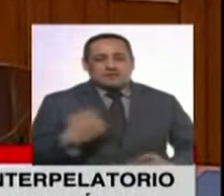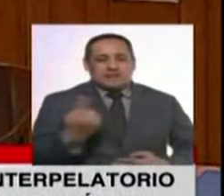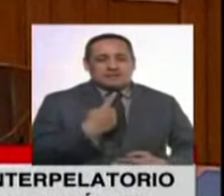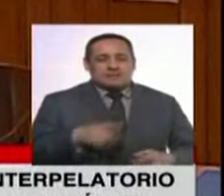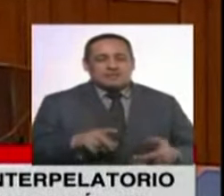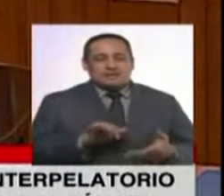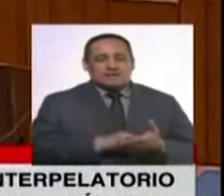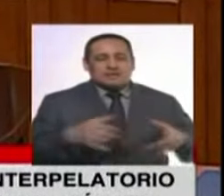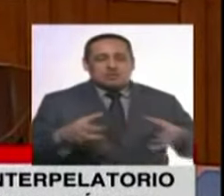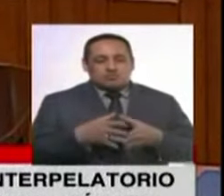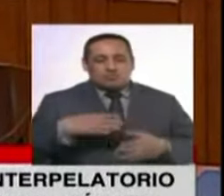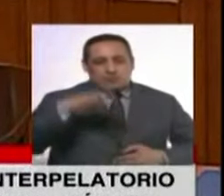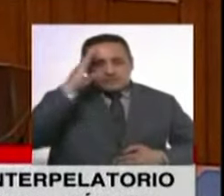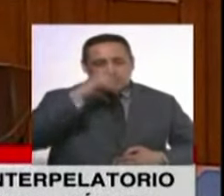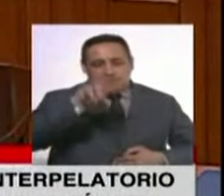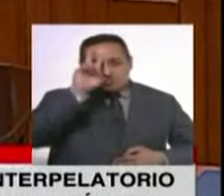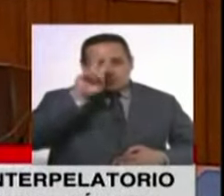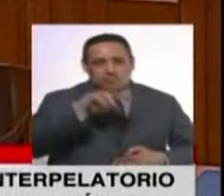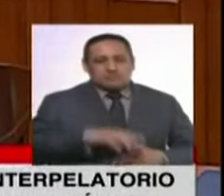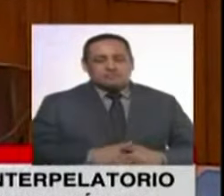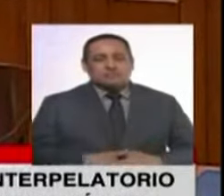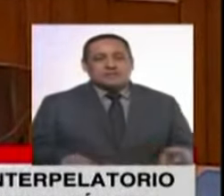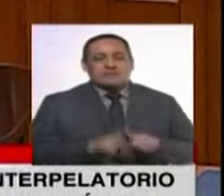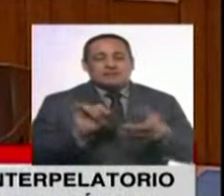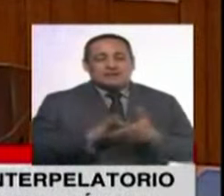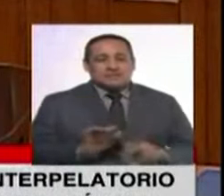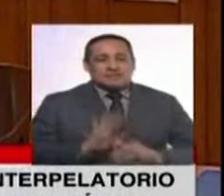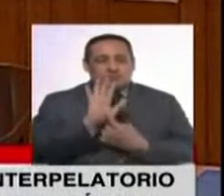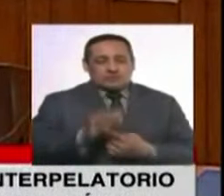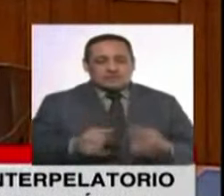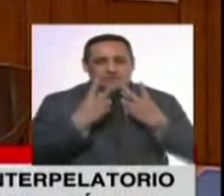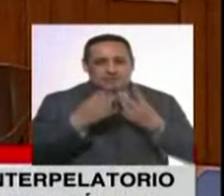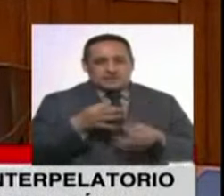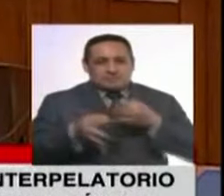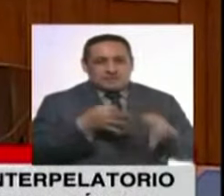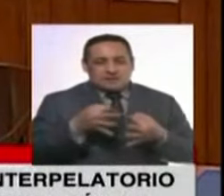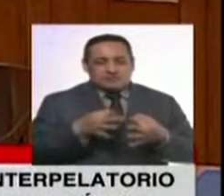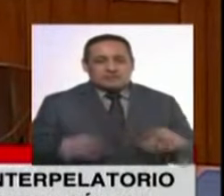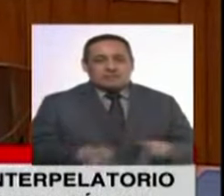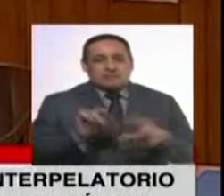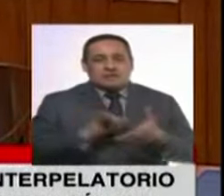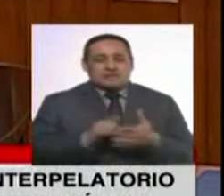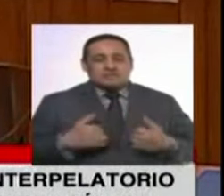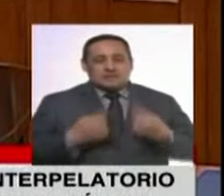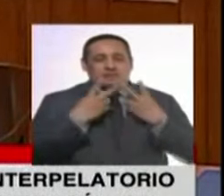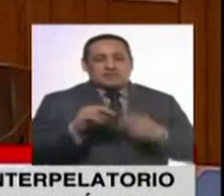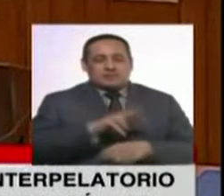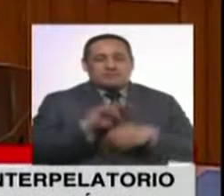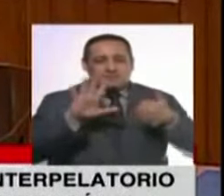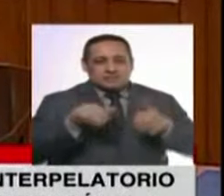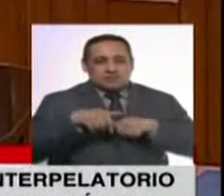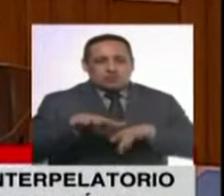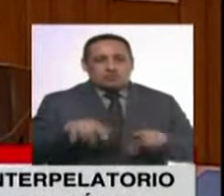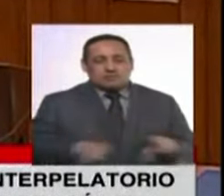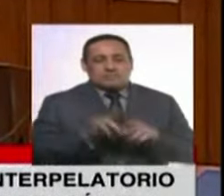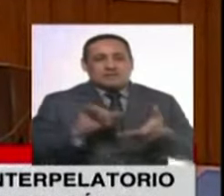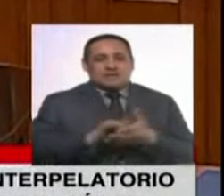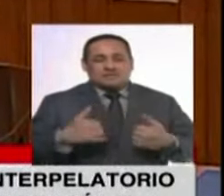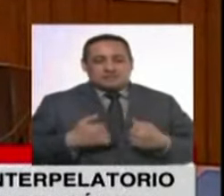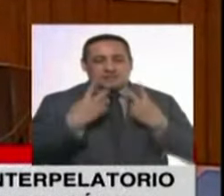de la Policía Nacional de Perú El que se muestra en pantalla del 26 de julio 2022